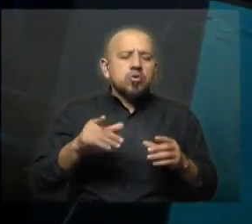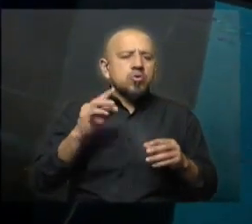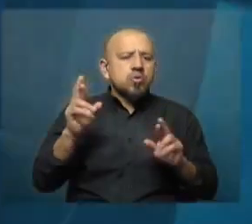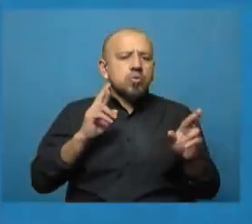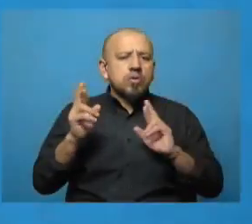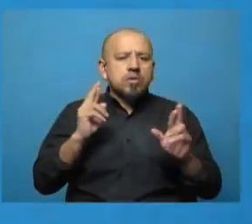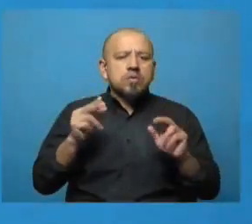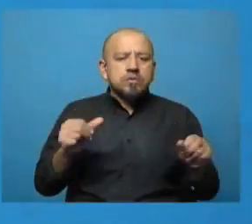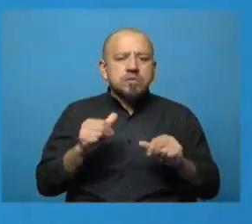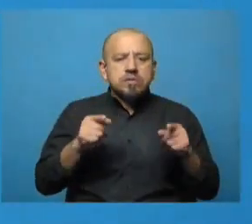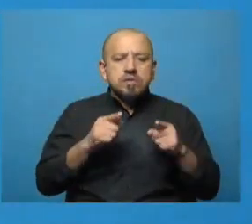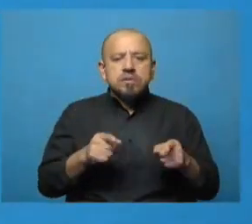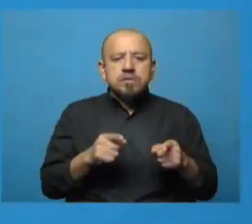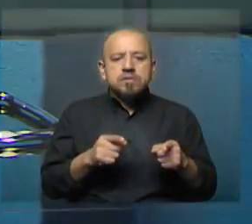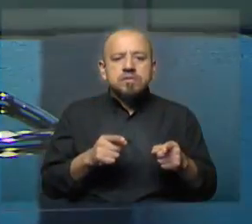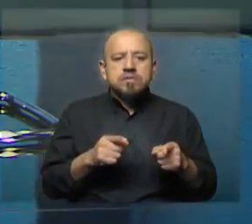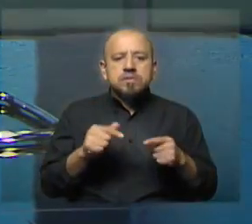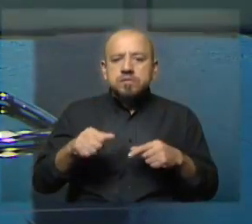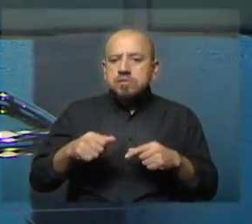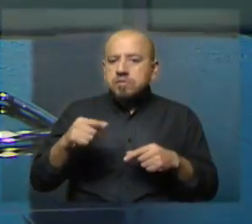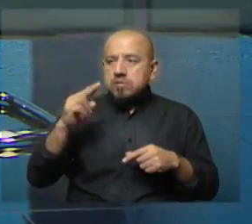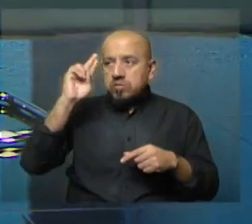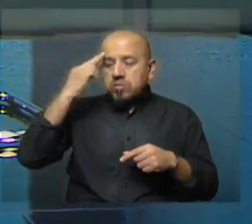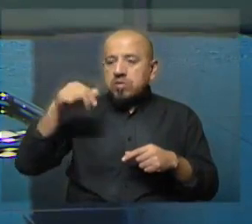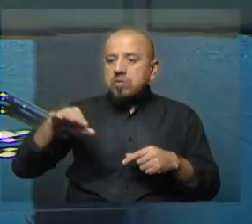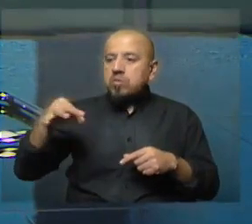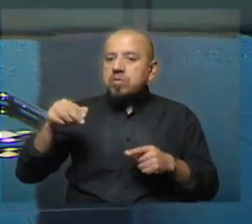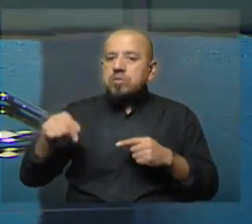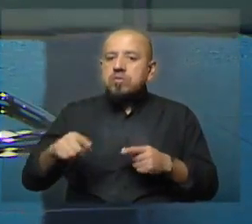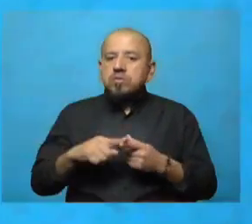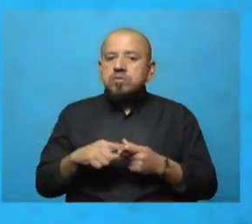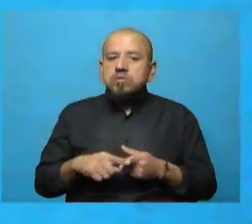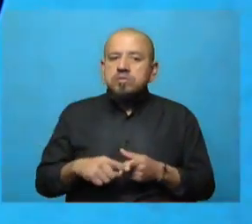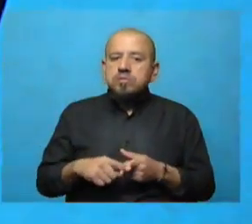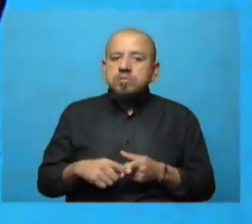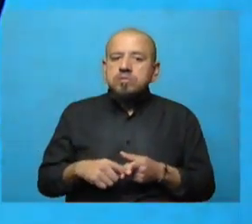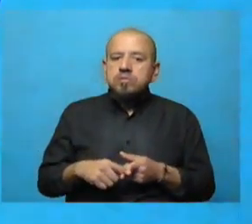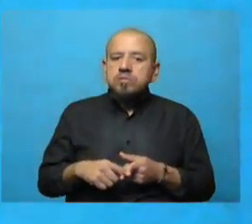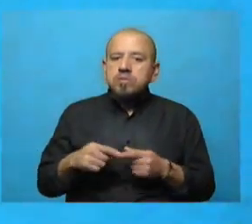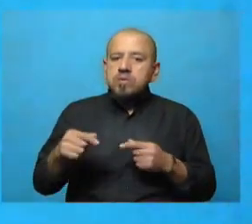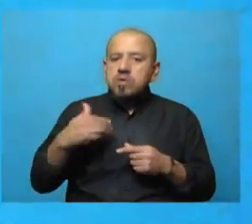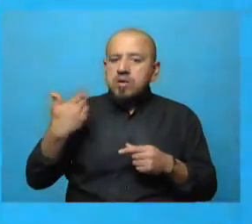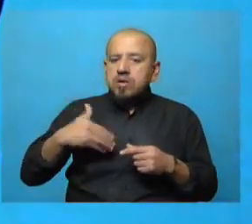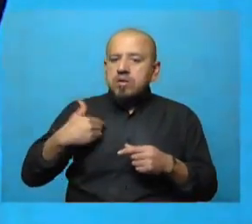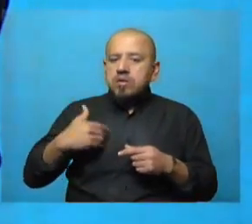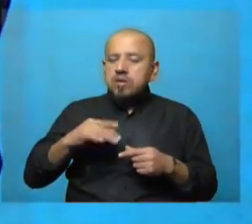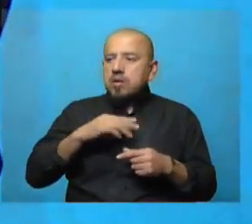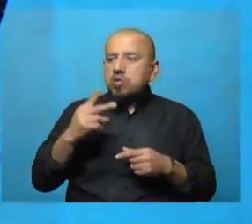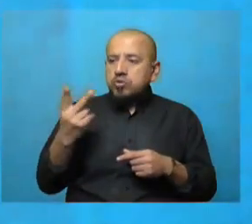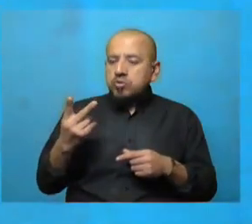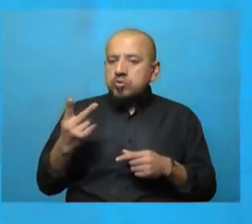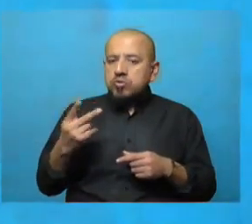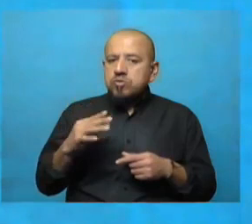que fuere se hace allá el único estudio que hay en Uruguay de eso no la gente tenga idea en Argentina si son solo dos por ejemplo